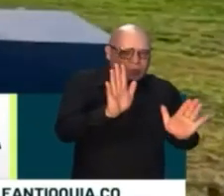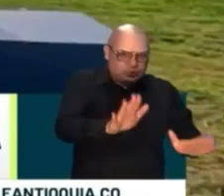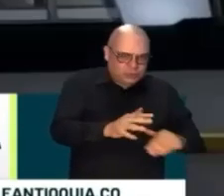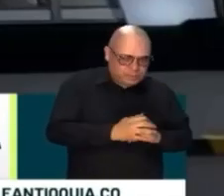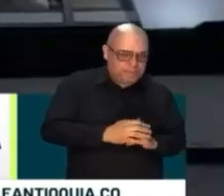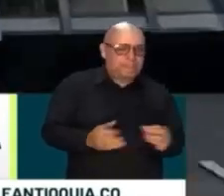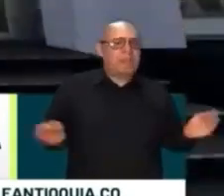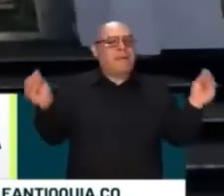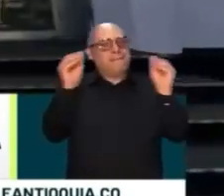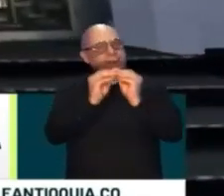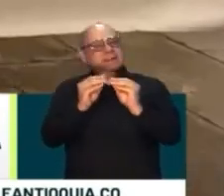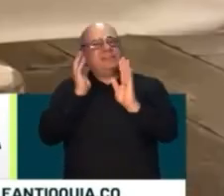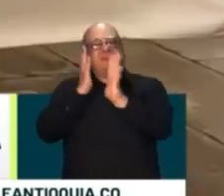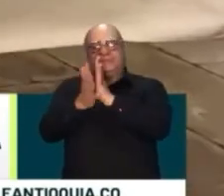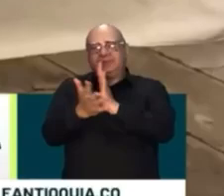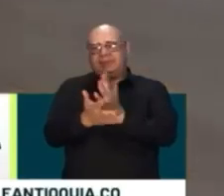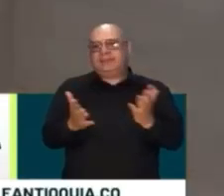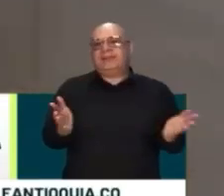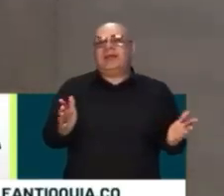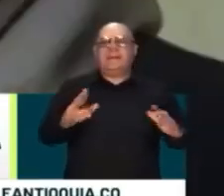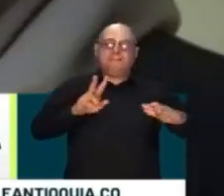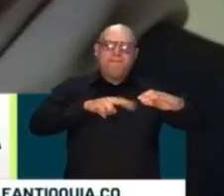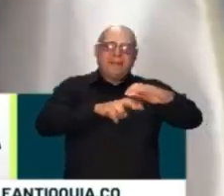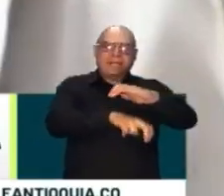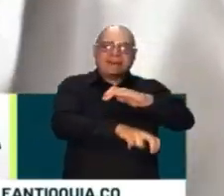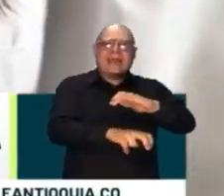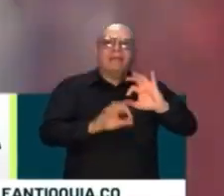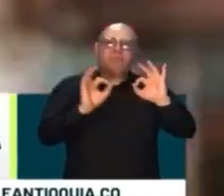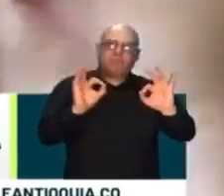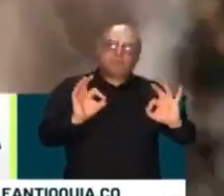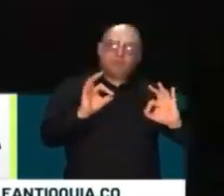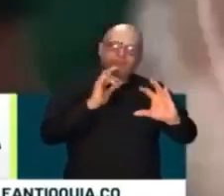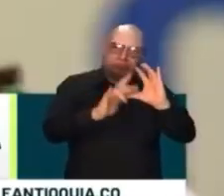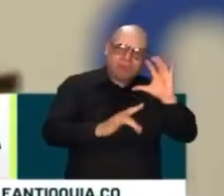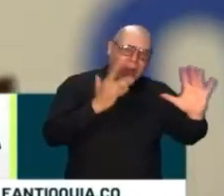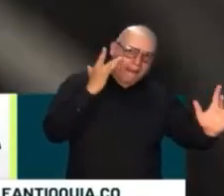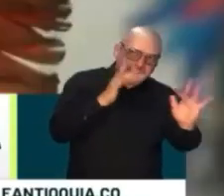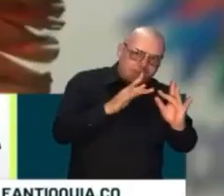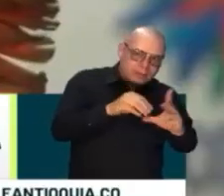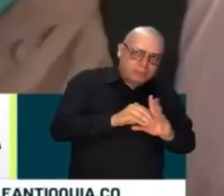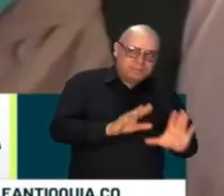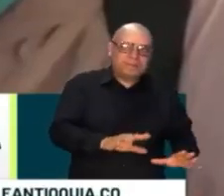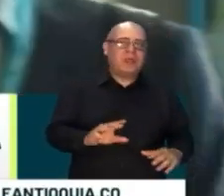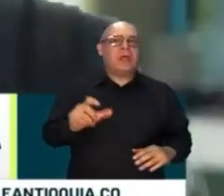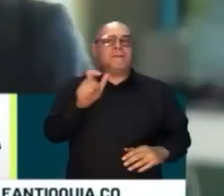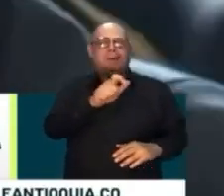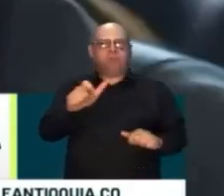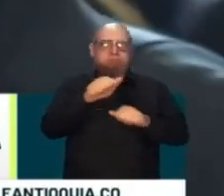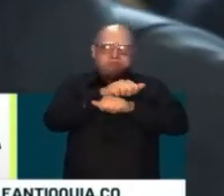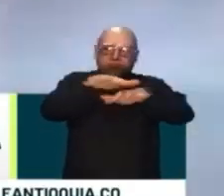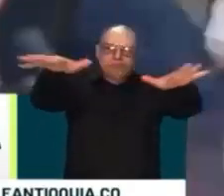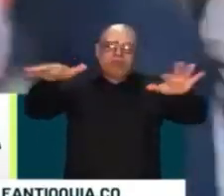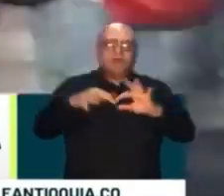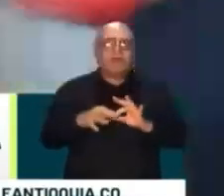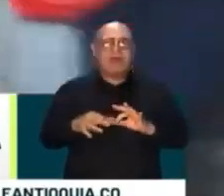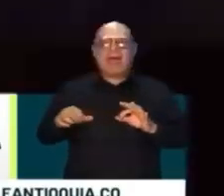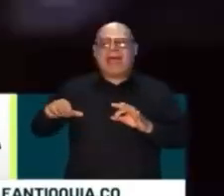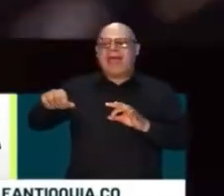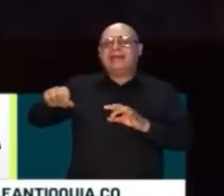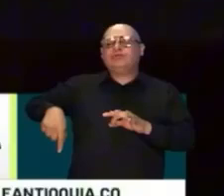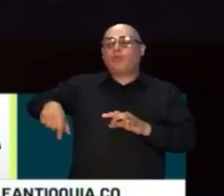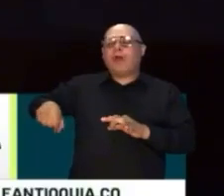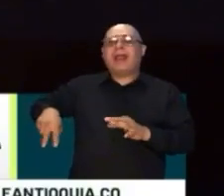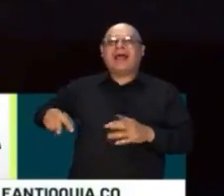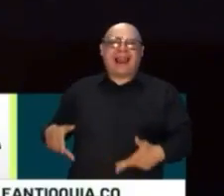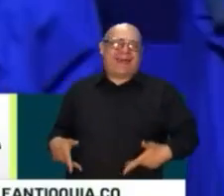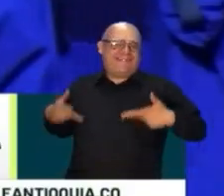Valentina sobre minería regenerativa vamos a contarles también a todo el mundo que son nuestras escuelas para la vida Pero de igual